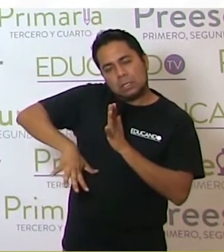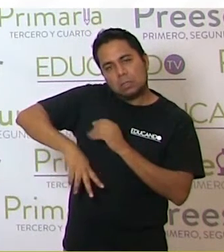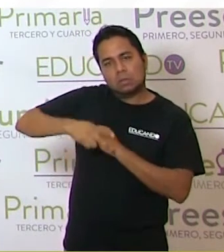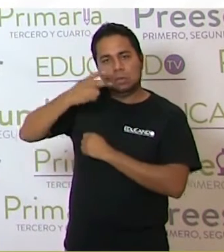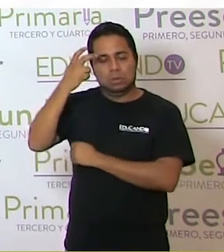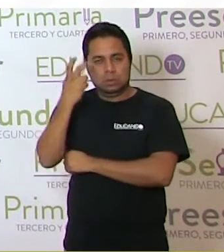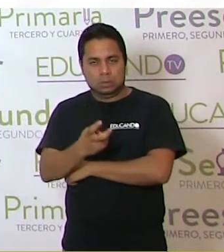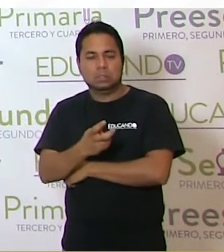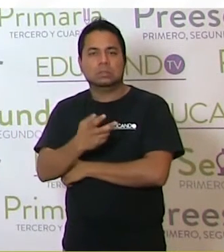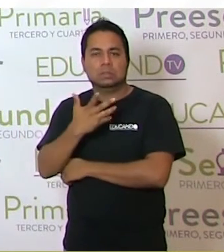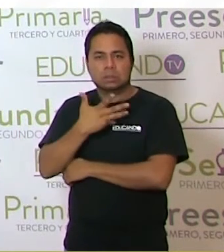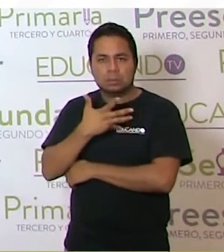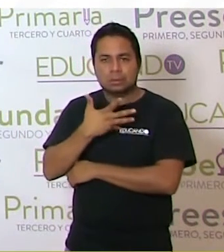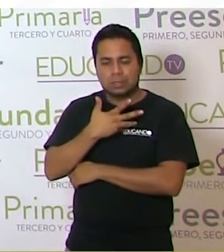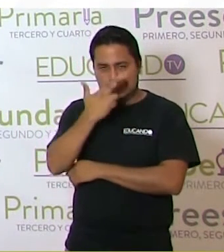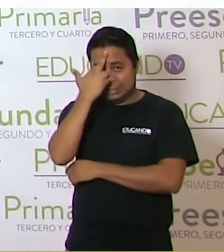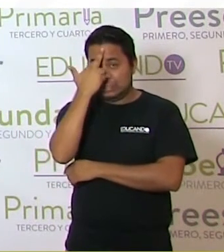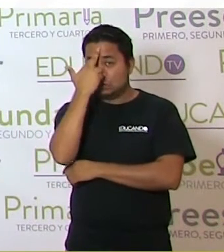argumento